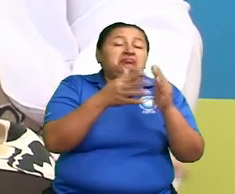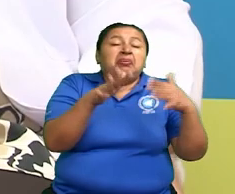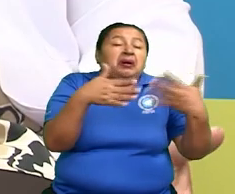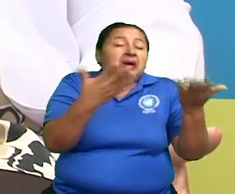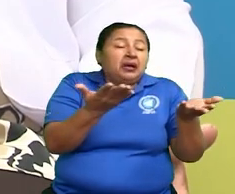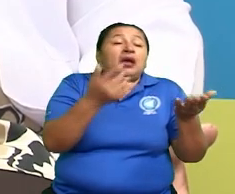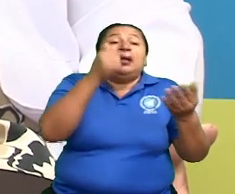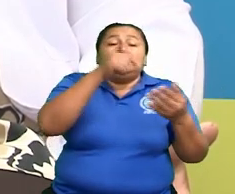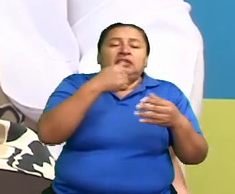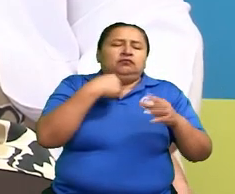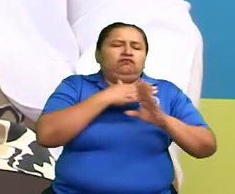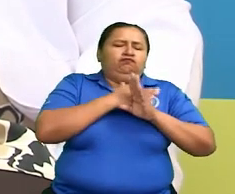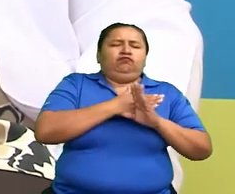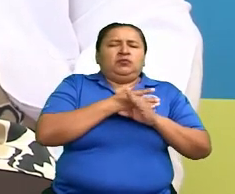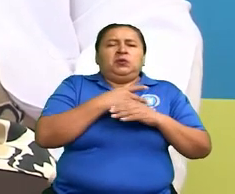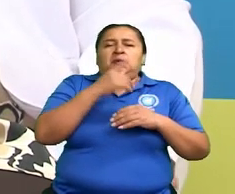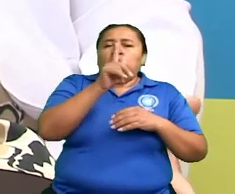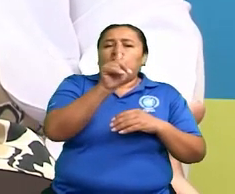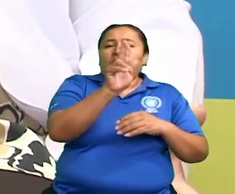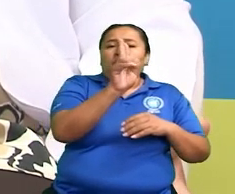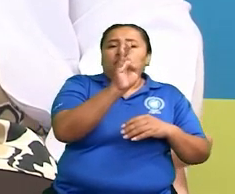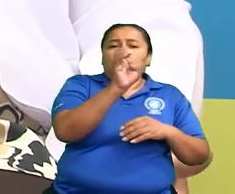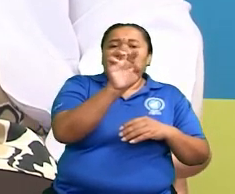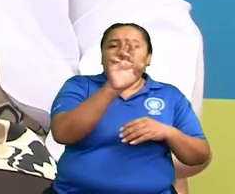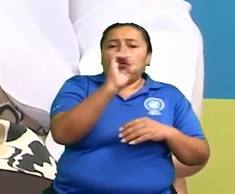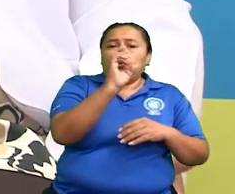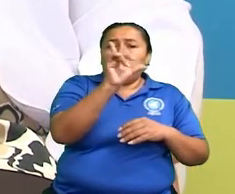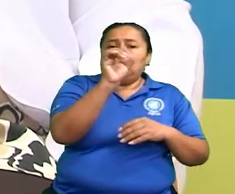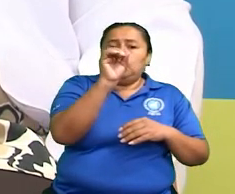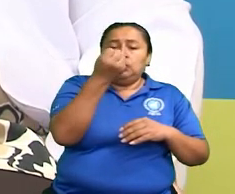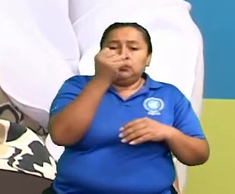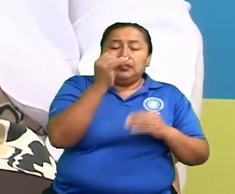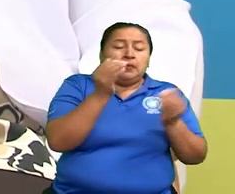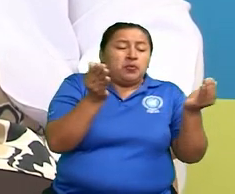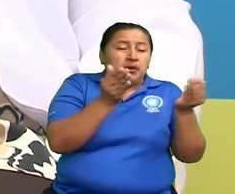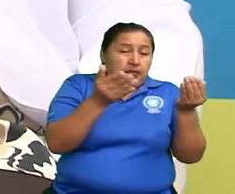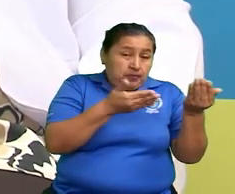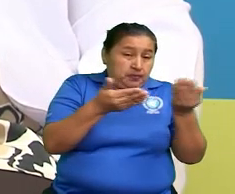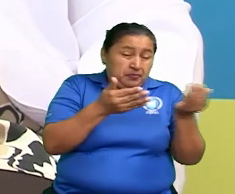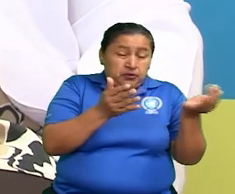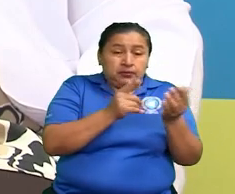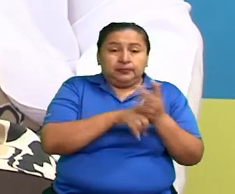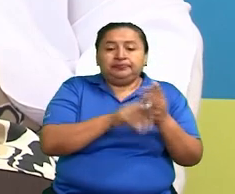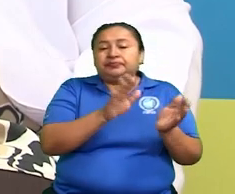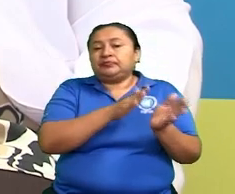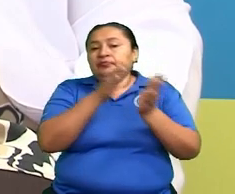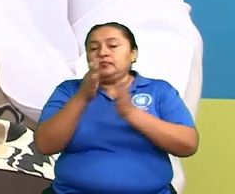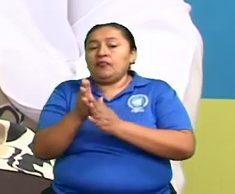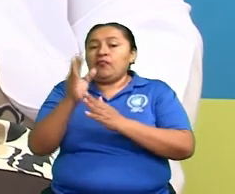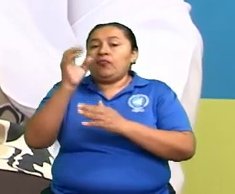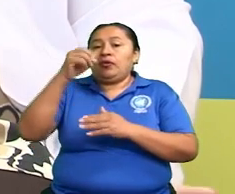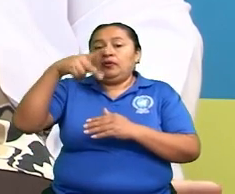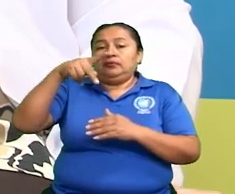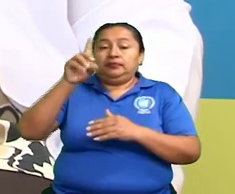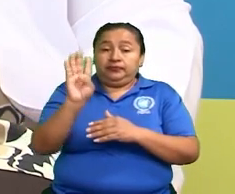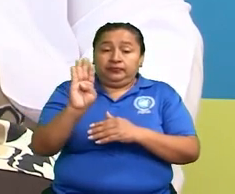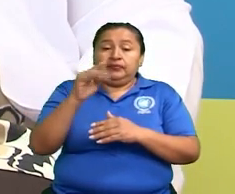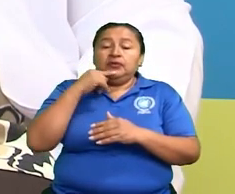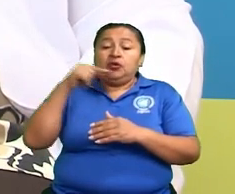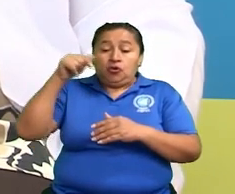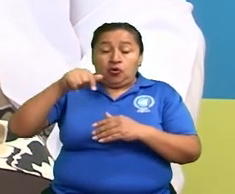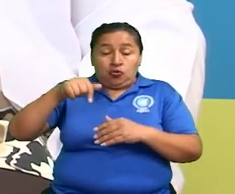en este caso del recién nacido. Si hablamos de lo que es la OPV, en Nicaragua, hoy por hoy, gracias al